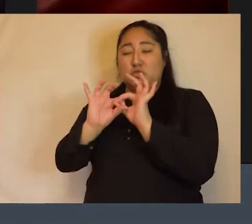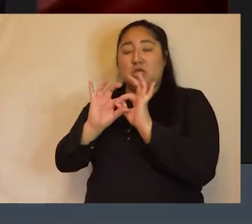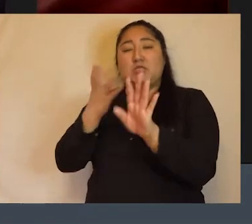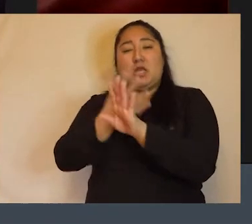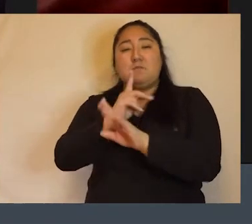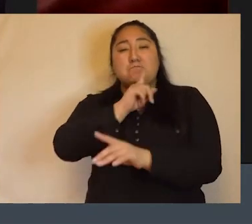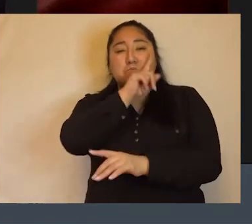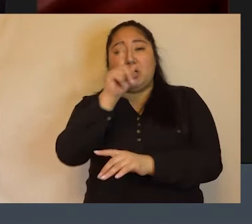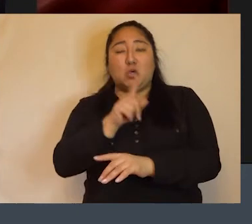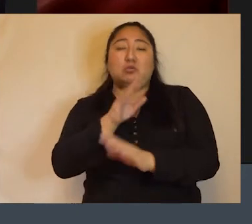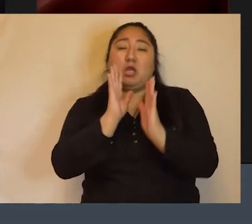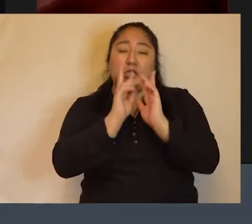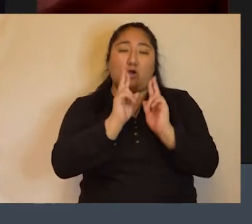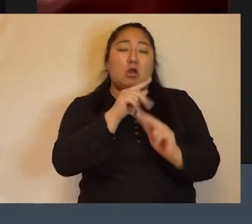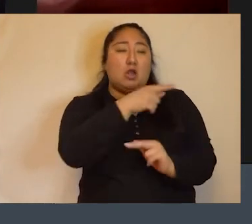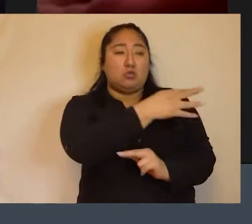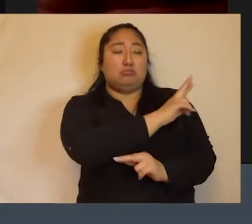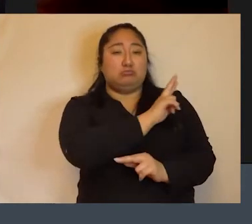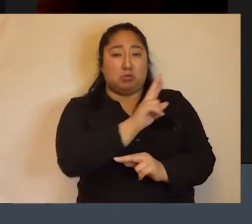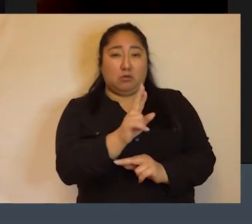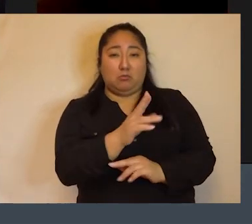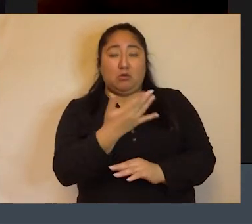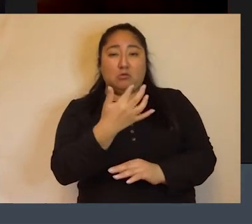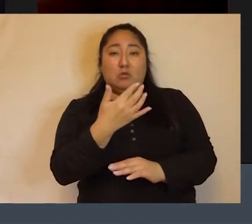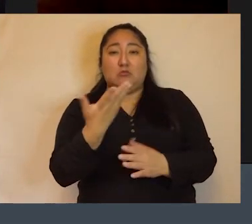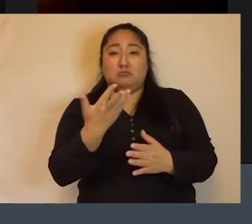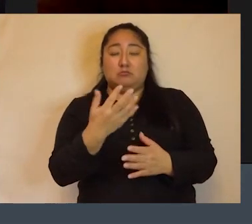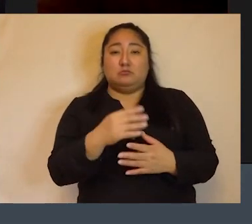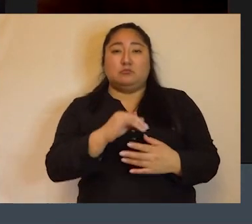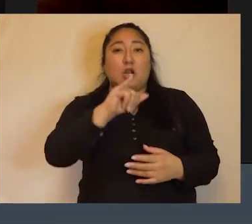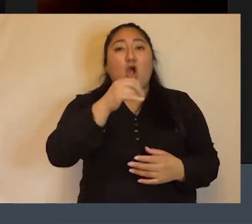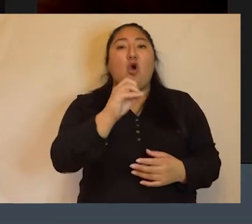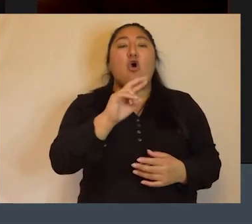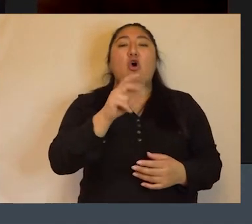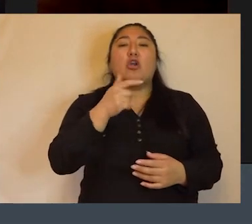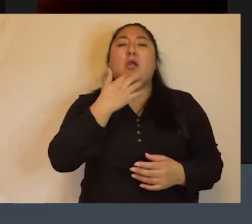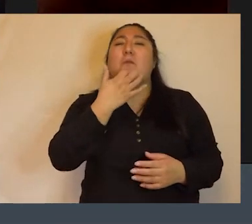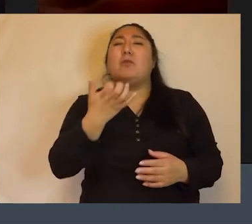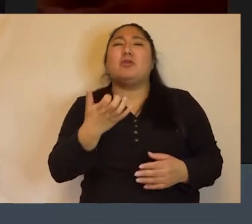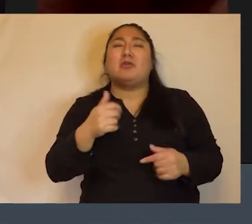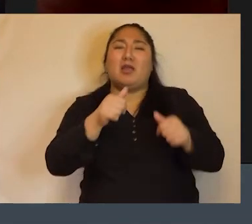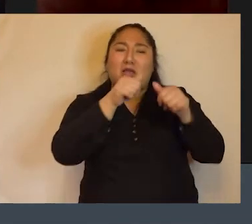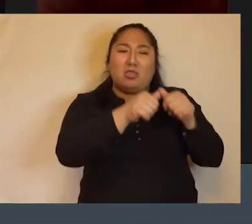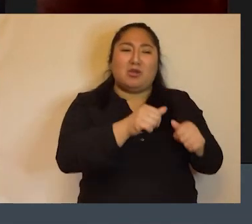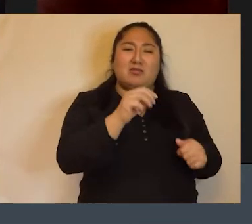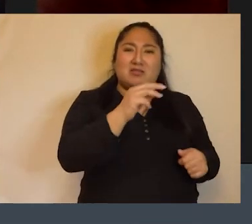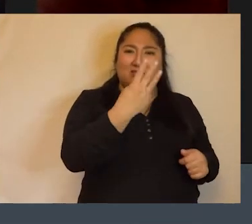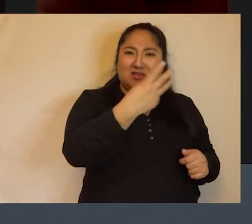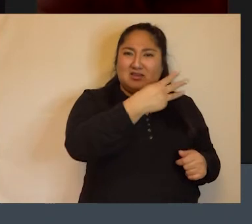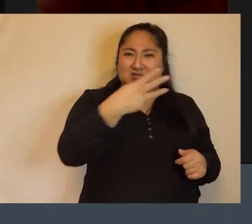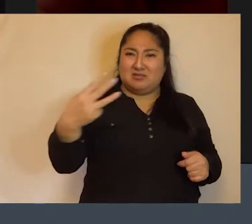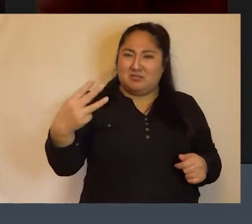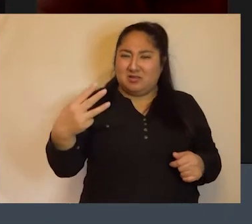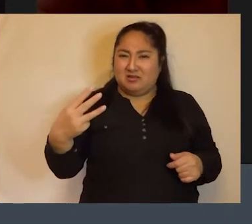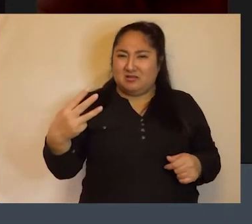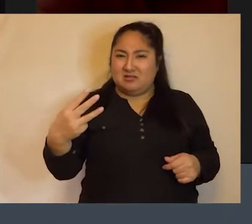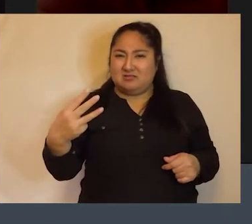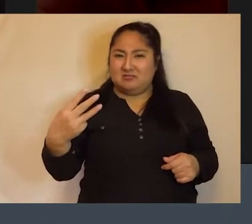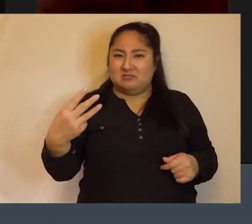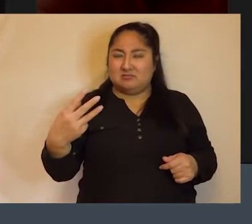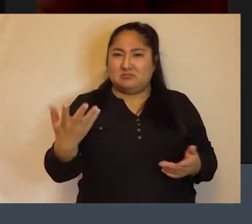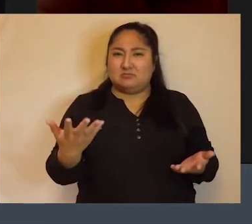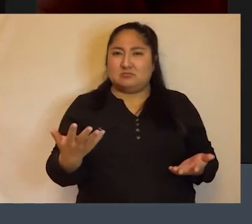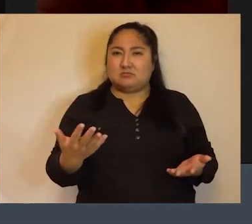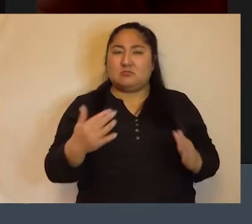Muchas gracias, Ann. Hay una pregunta que quizás pueda responder Hernán Fregolet o Jorge Torres. Dice, quisiera saber por qué durante las 3 últimas semanas,